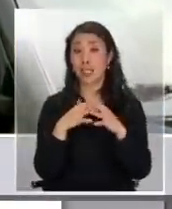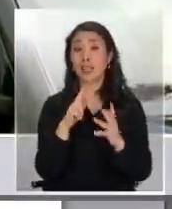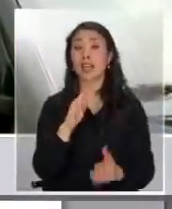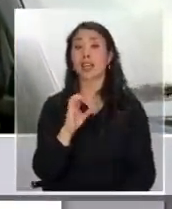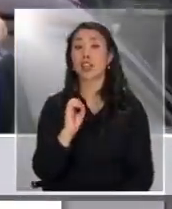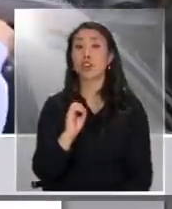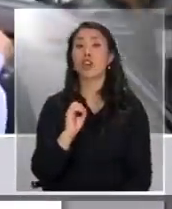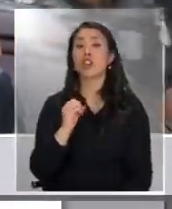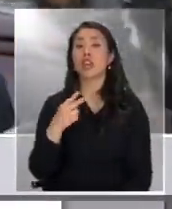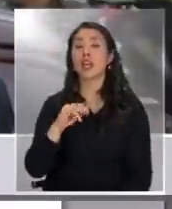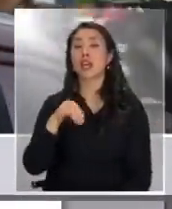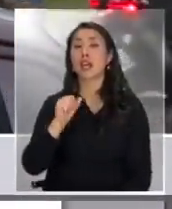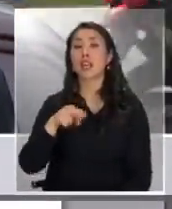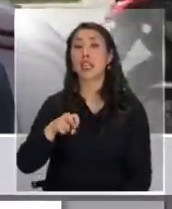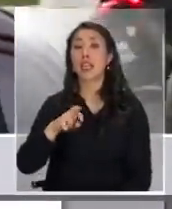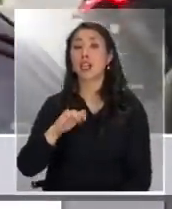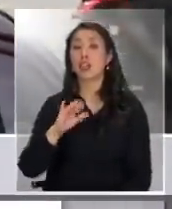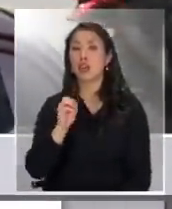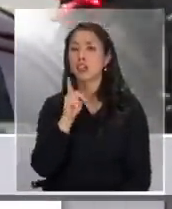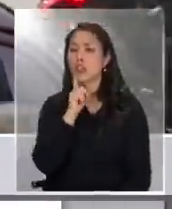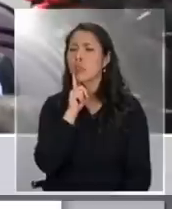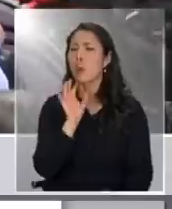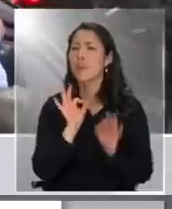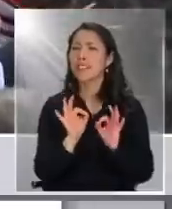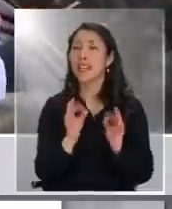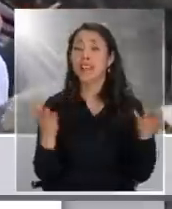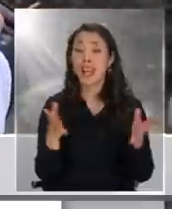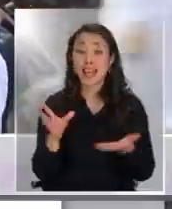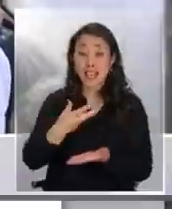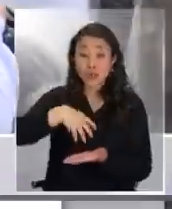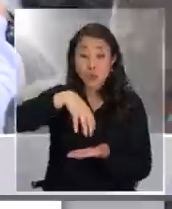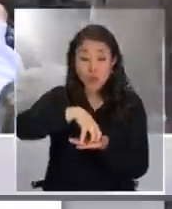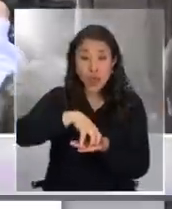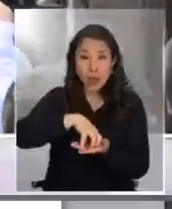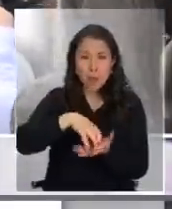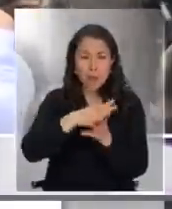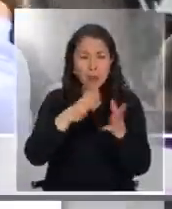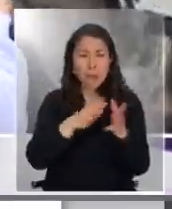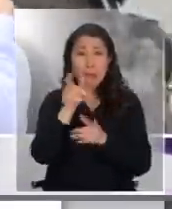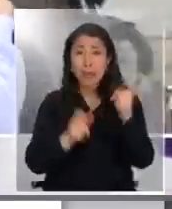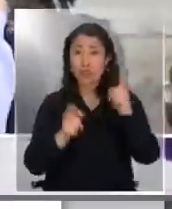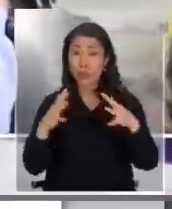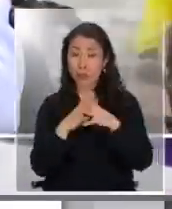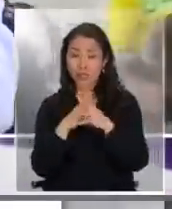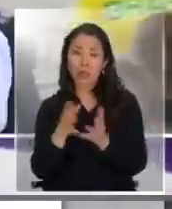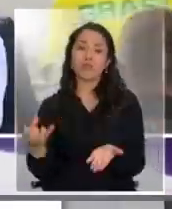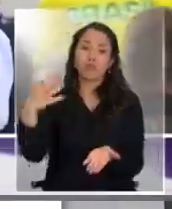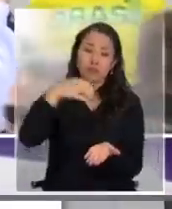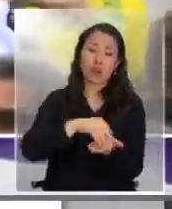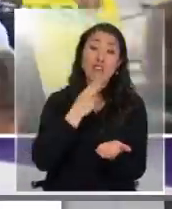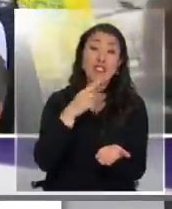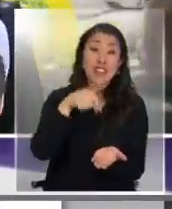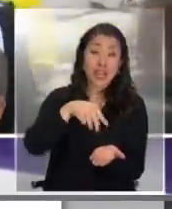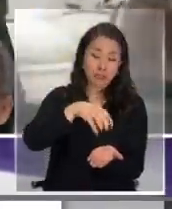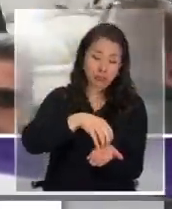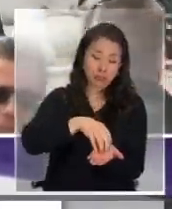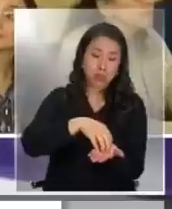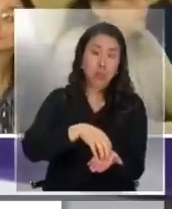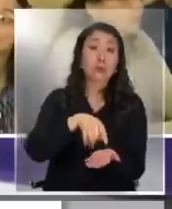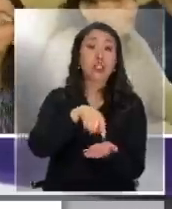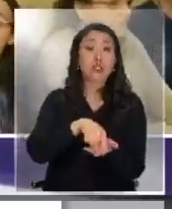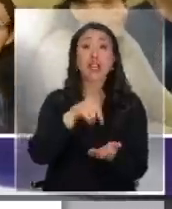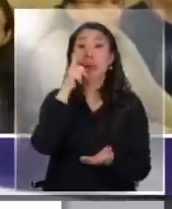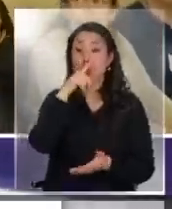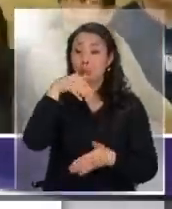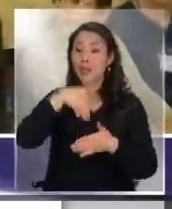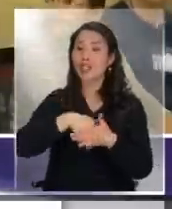tiene una particularidad, que es básicamente una ciudad donde se concentra gran parte de las Fuerzas Armadas brasileñas, y es por eso que en la última